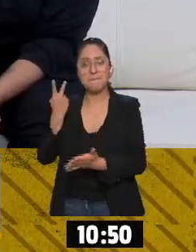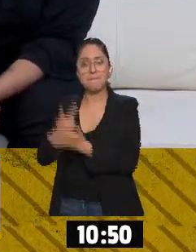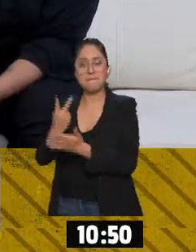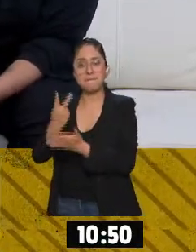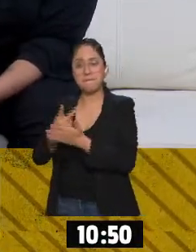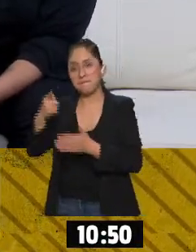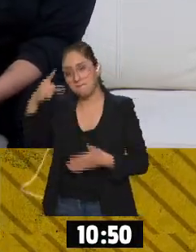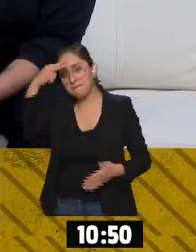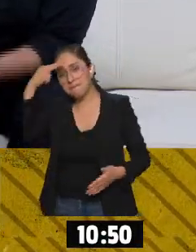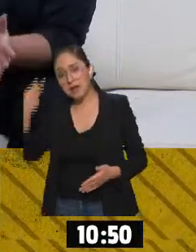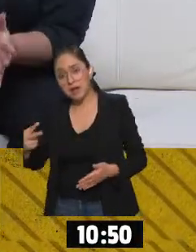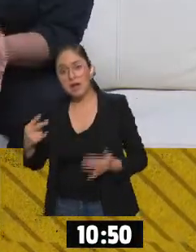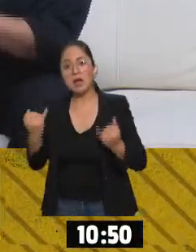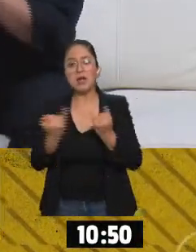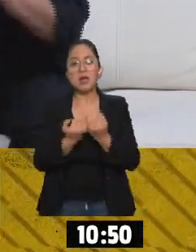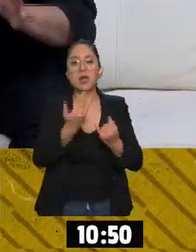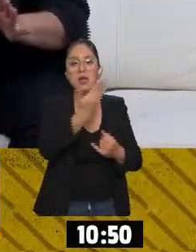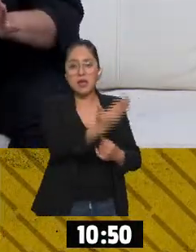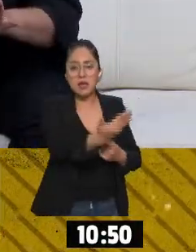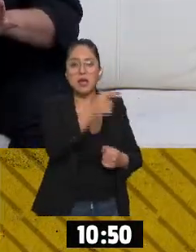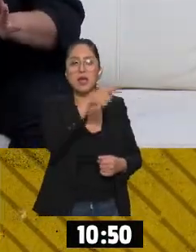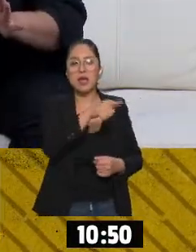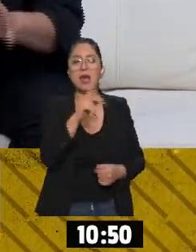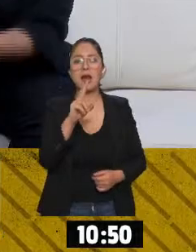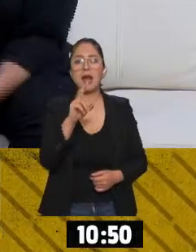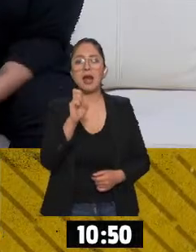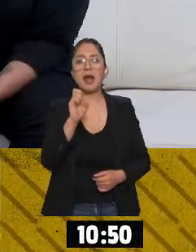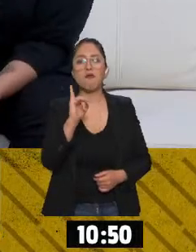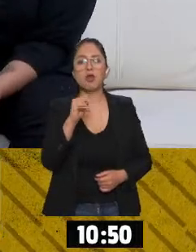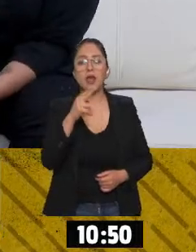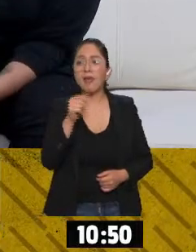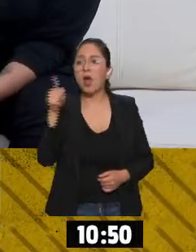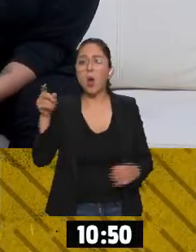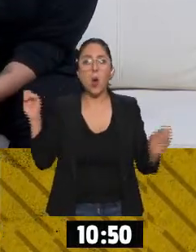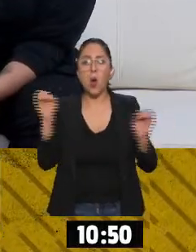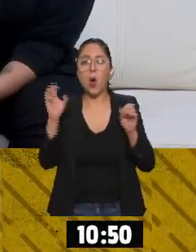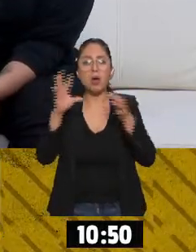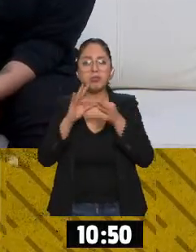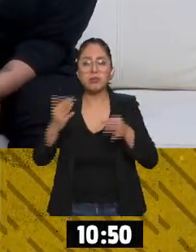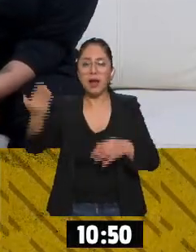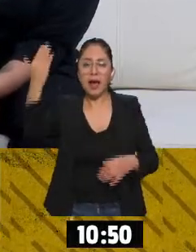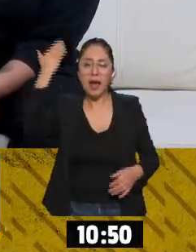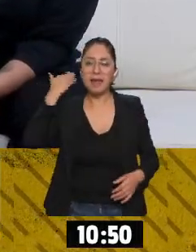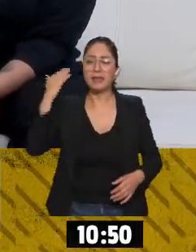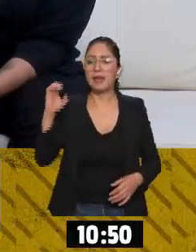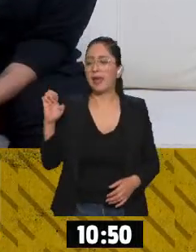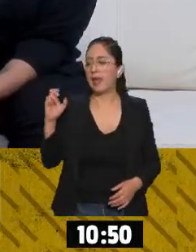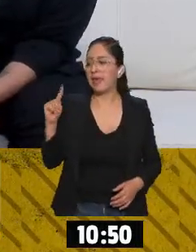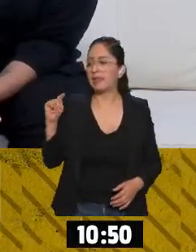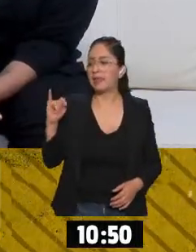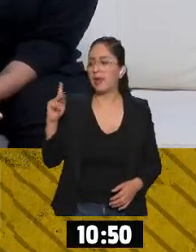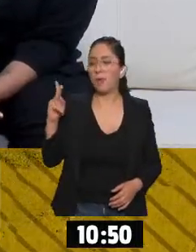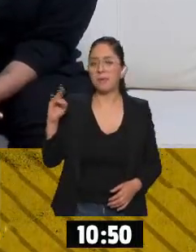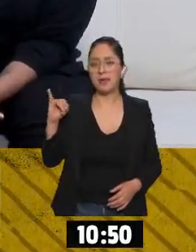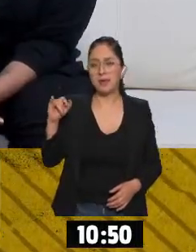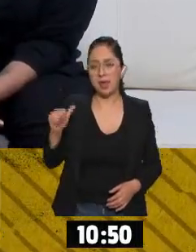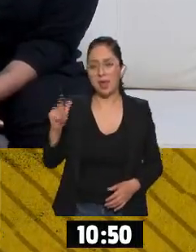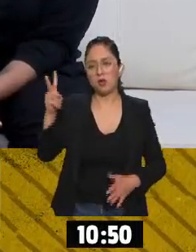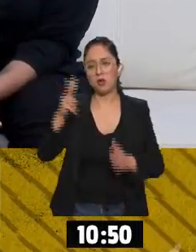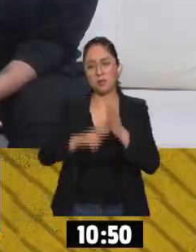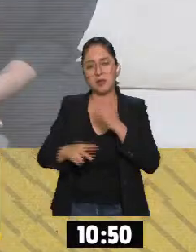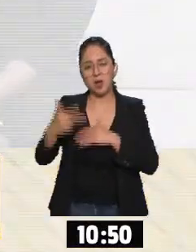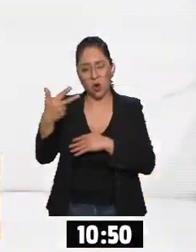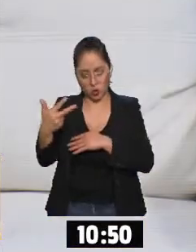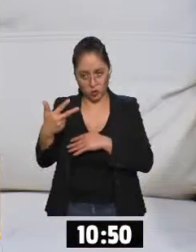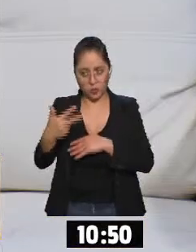aquí con esta chica etíope, refugiada, no ha dicho por qué huyó de Etiopía en el 2008, pero está en los Países Me